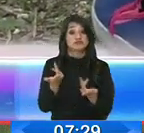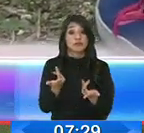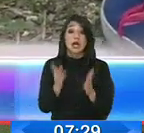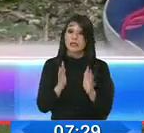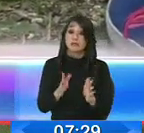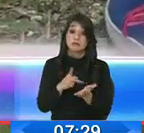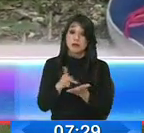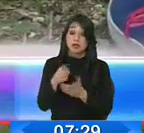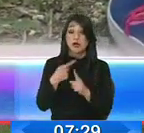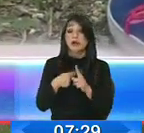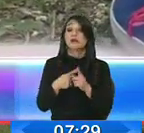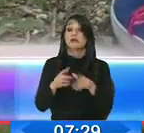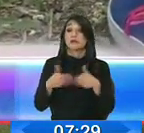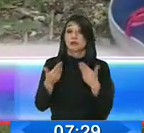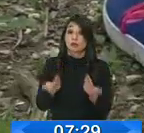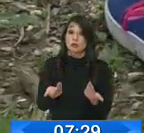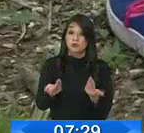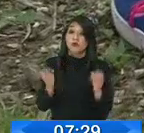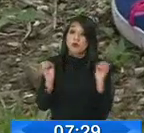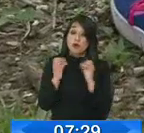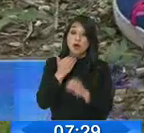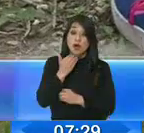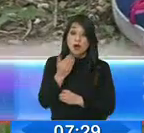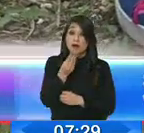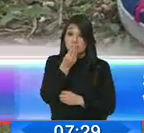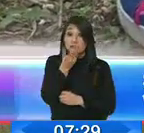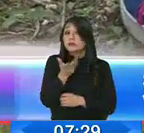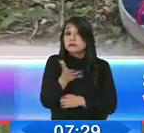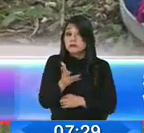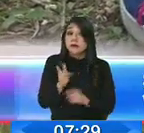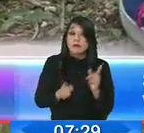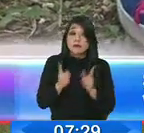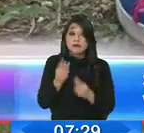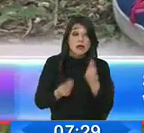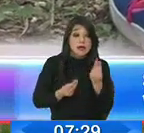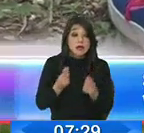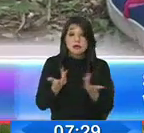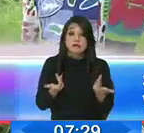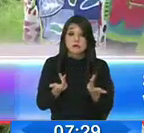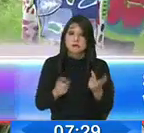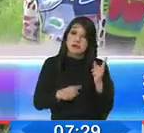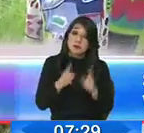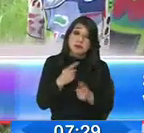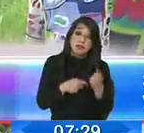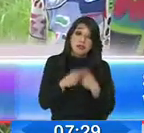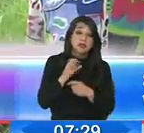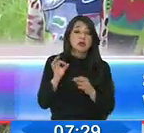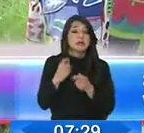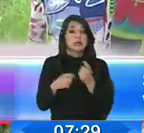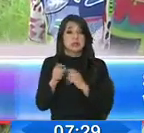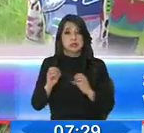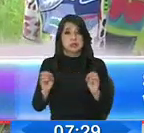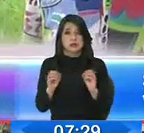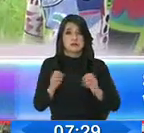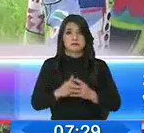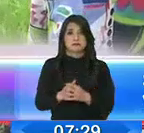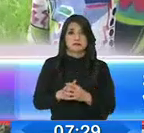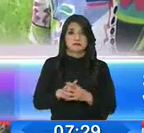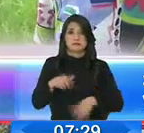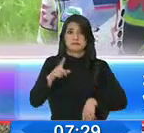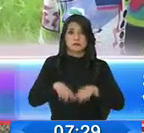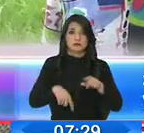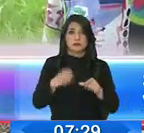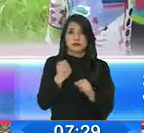que pagar arriendo, y sin embargo es duro porque hay veces que hacemos como hay veces que no. María relata que no ha podido conseguir un